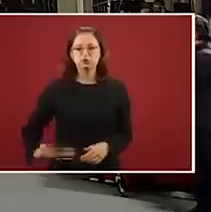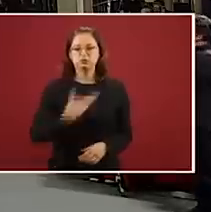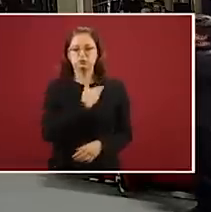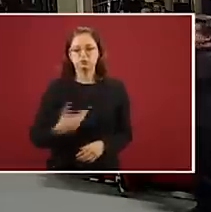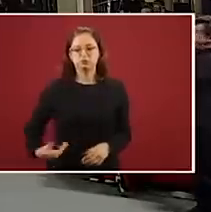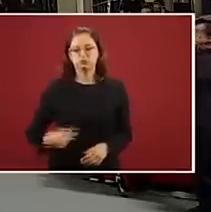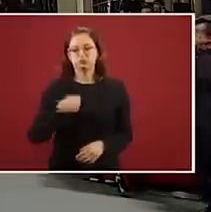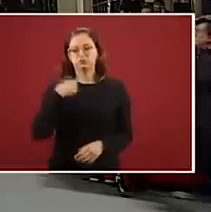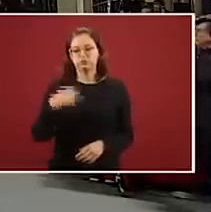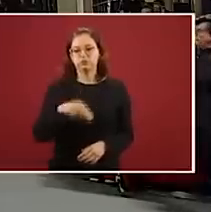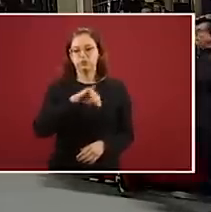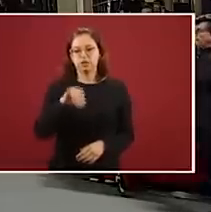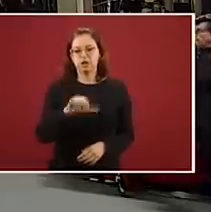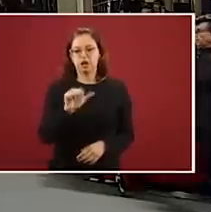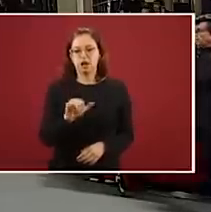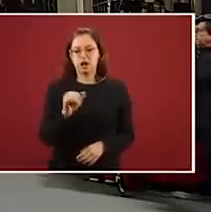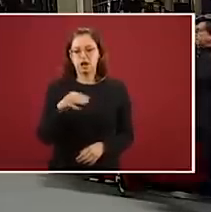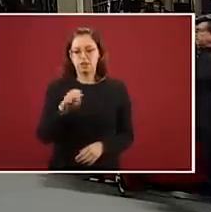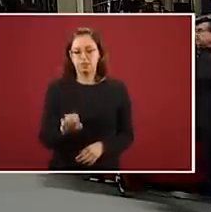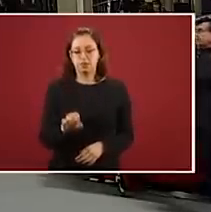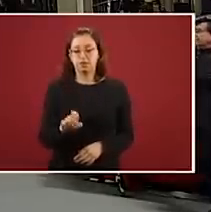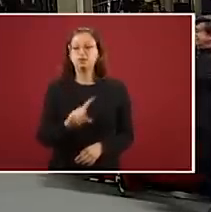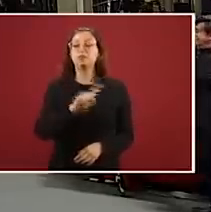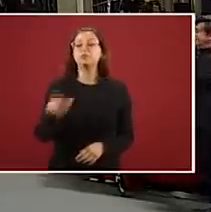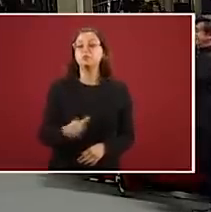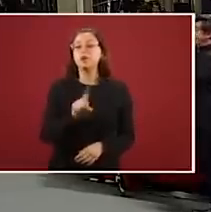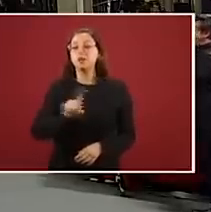Jaime Hernández. Y luego a la derecha.